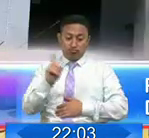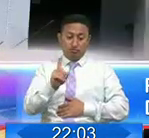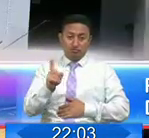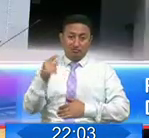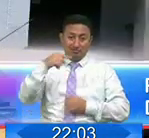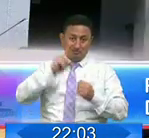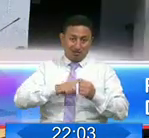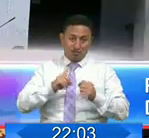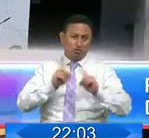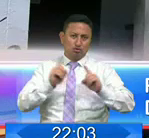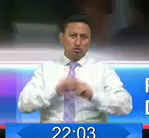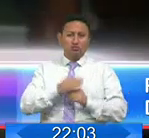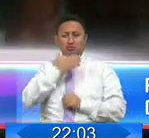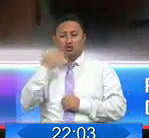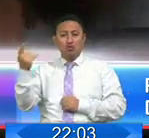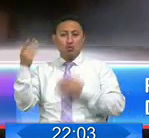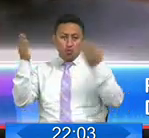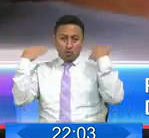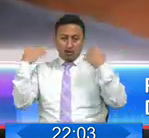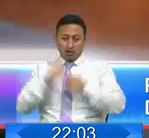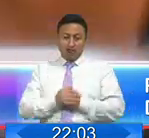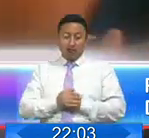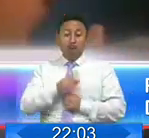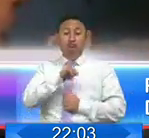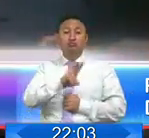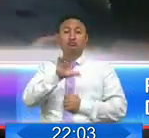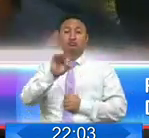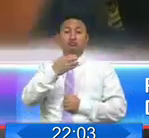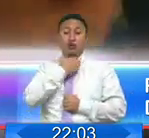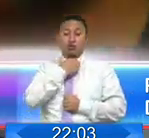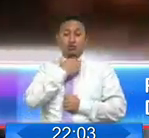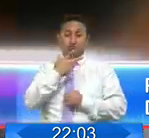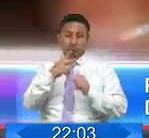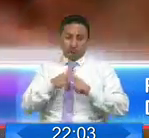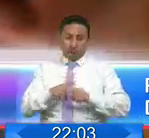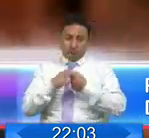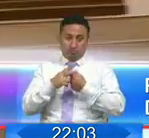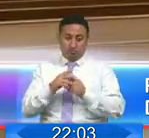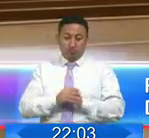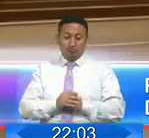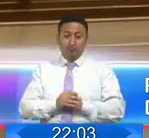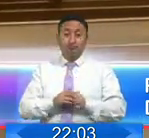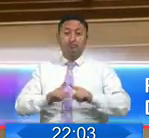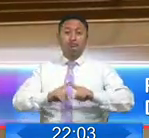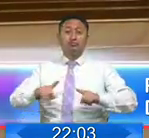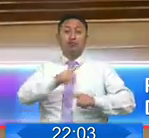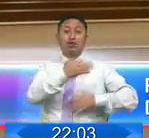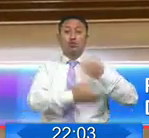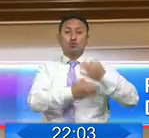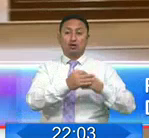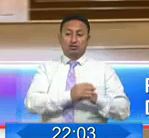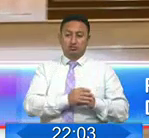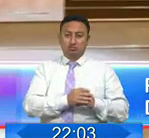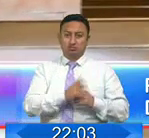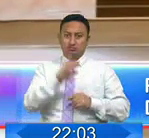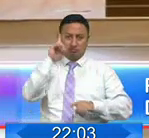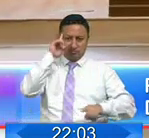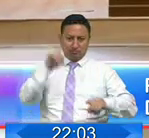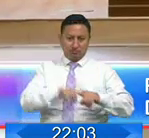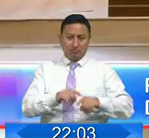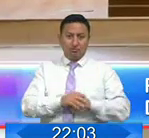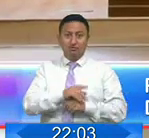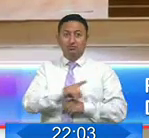no en quitó lo que rige desde este 29 de agosto pero la magistrada no accedió a que adopte se le quite el